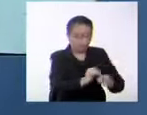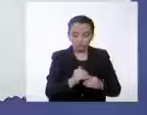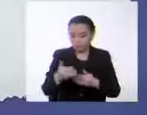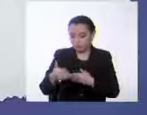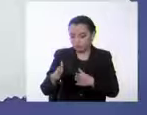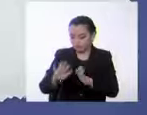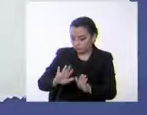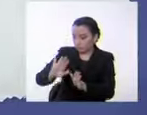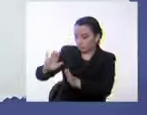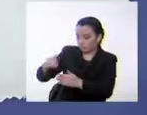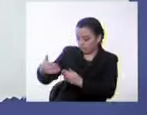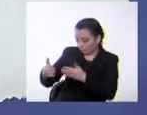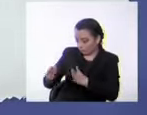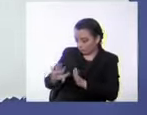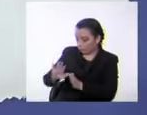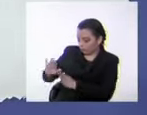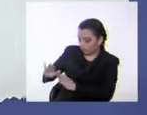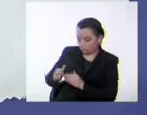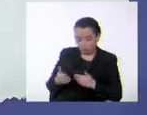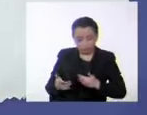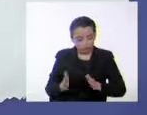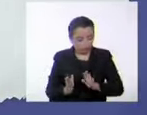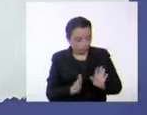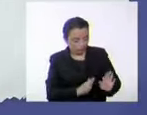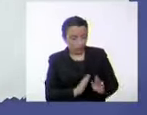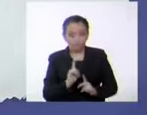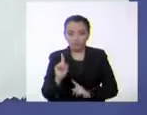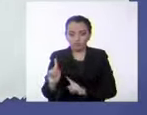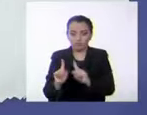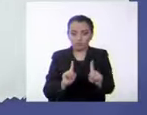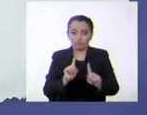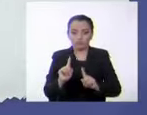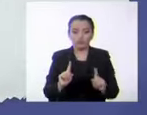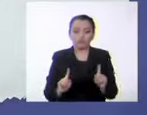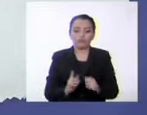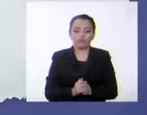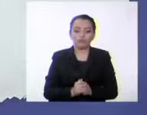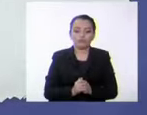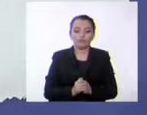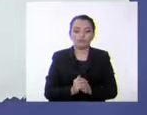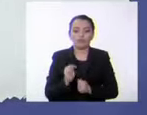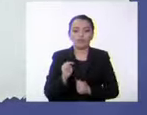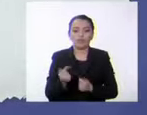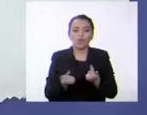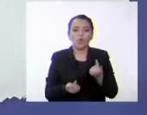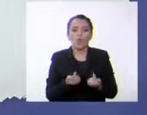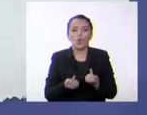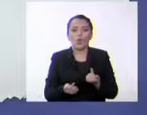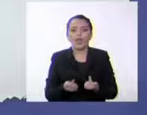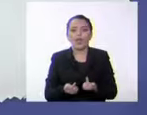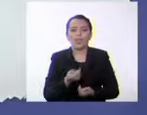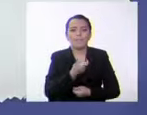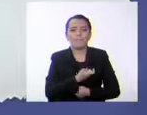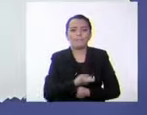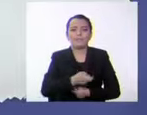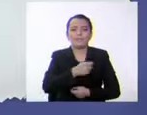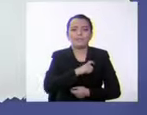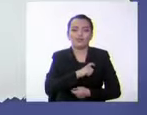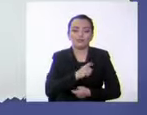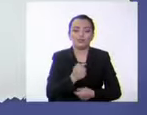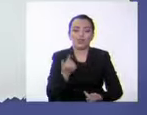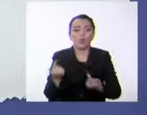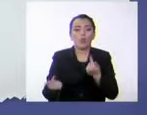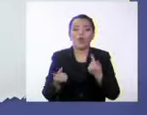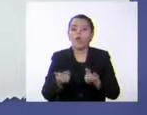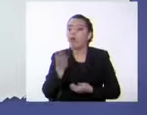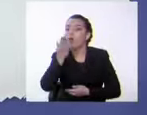obviamente, unas tierras ¿cuáles eran para que vivieran los indígenas y cuáles eran las tierras para que vivieran los españoles? Exacto, hay que decir que